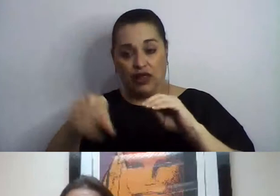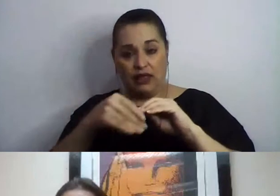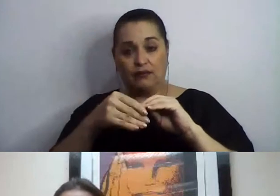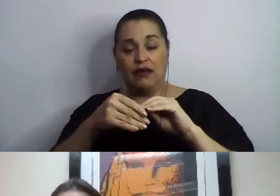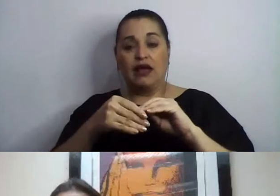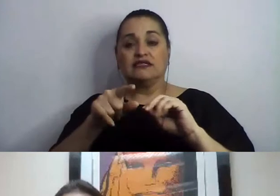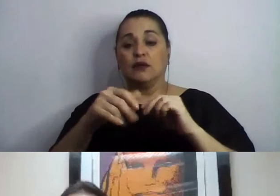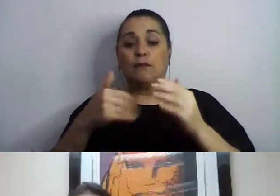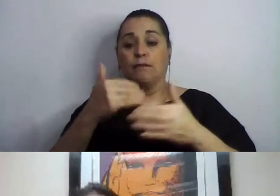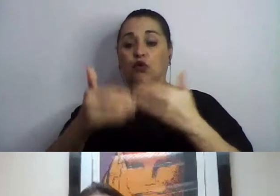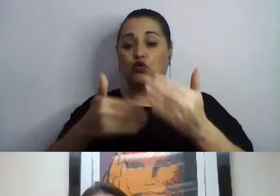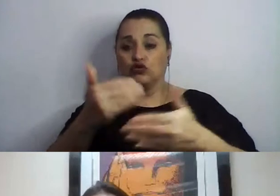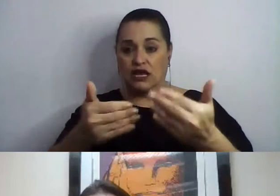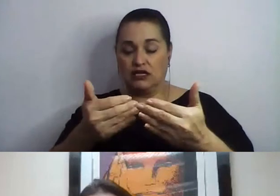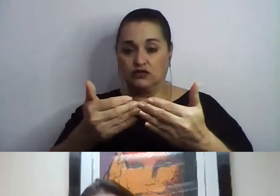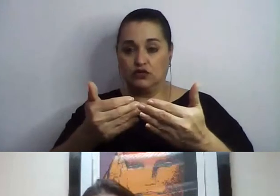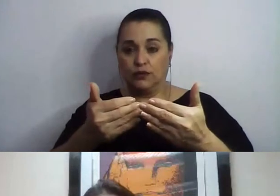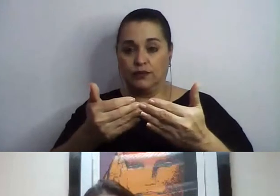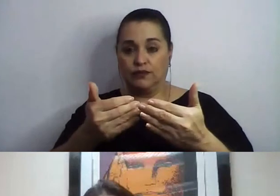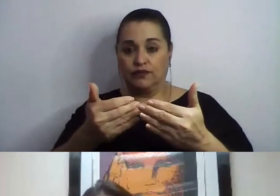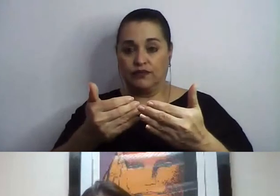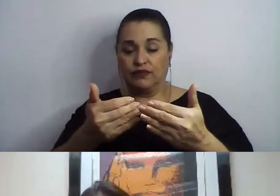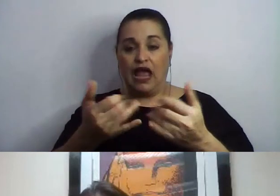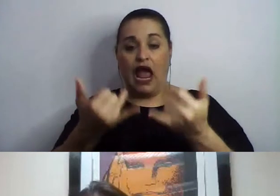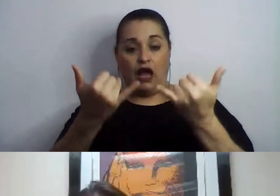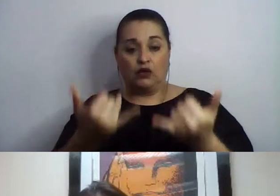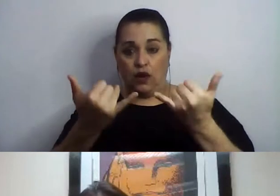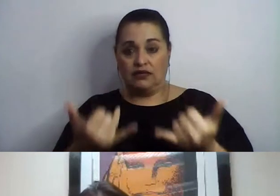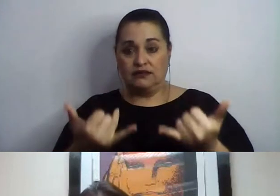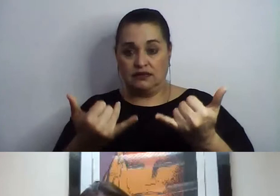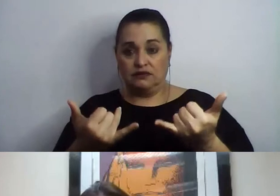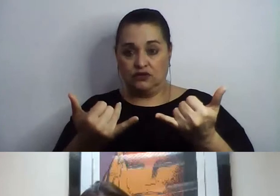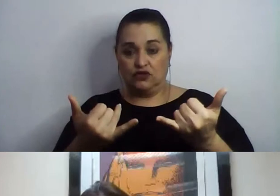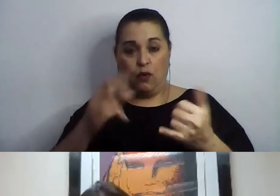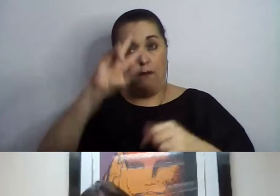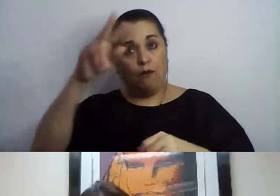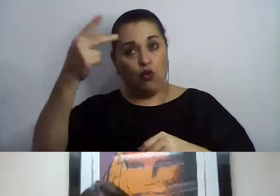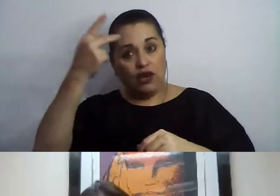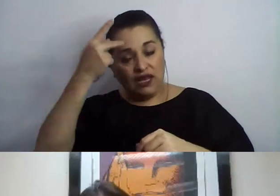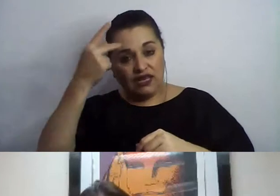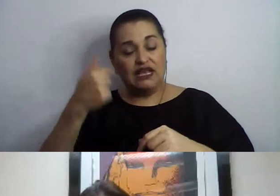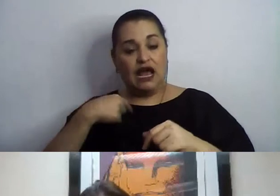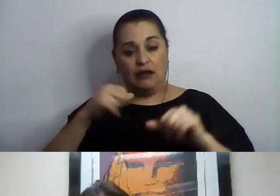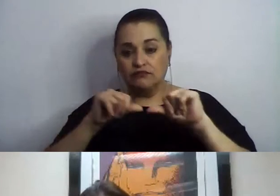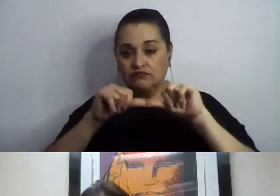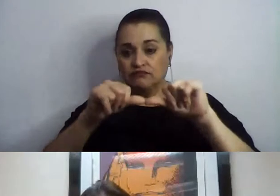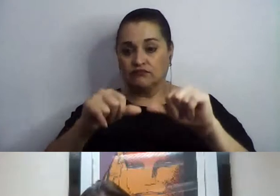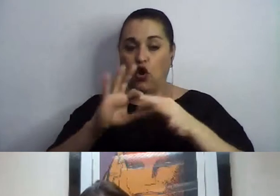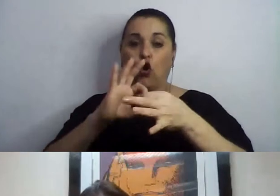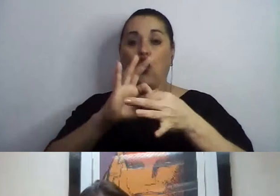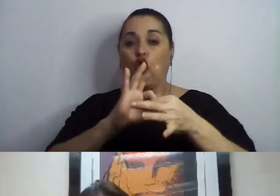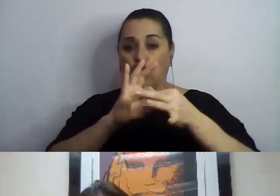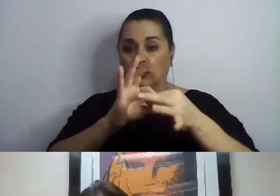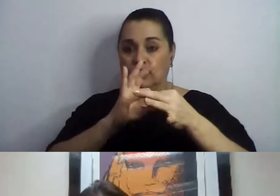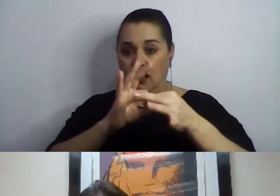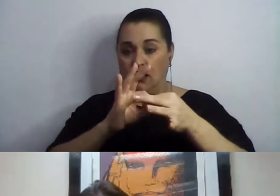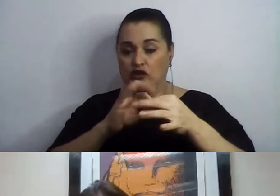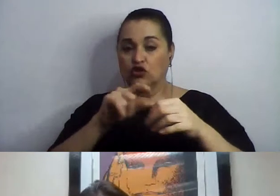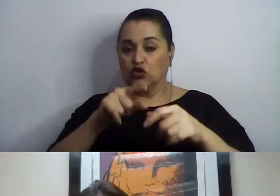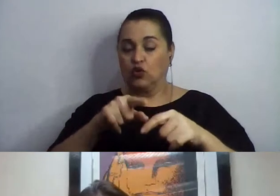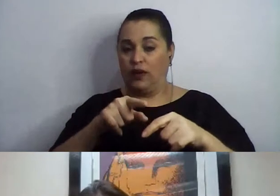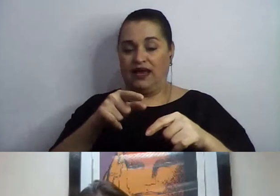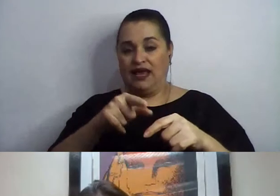en proceso lo que es la actualización de la de política y hemos estado coordinando justamente en ese